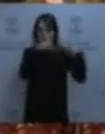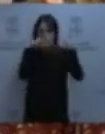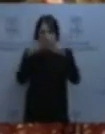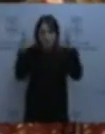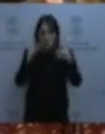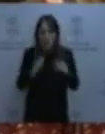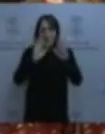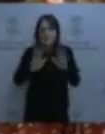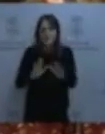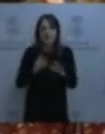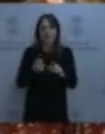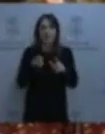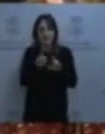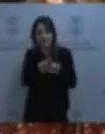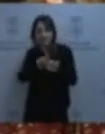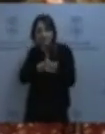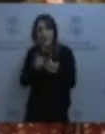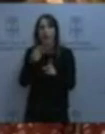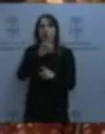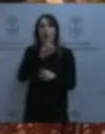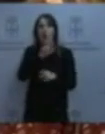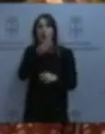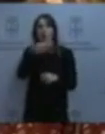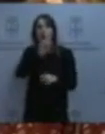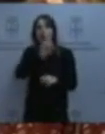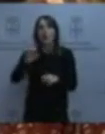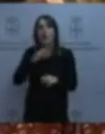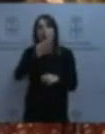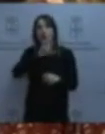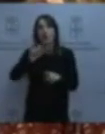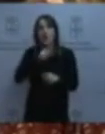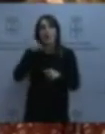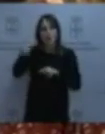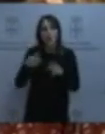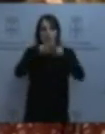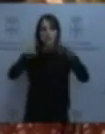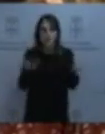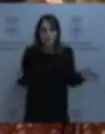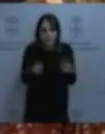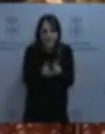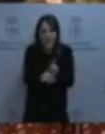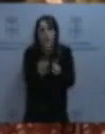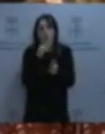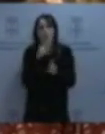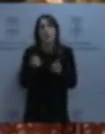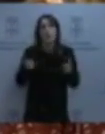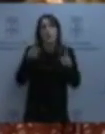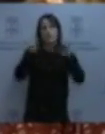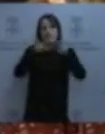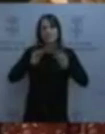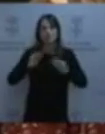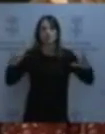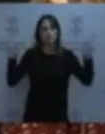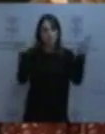está detrás Jorge Cordero. Era un inmigrante ecuatoriano que tenía una pequeña empresa que había quebrado porque un consejero de Liberbank le había producido un